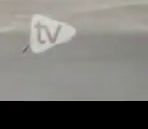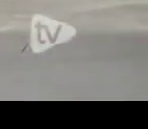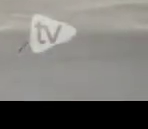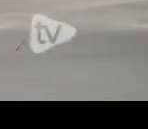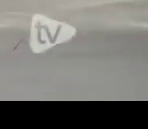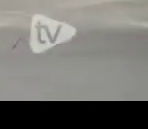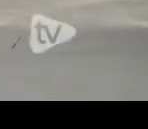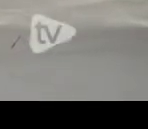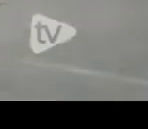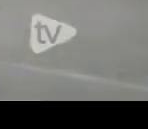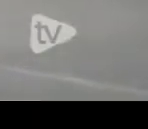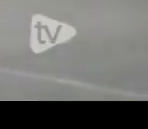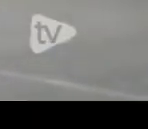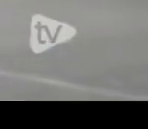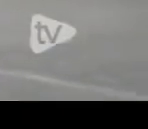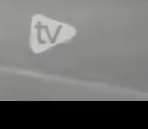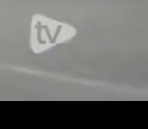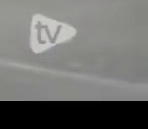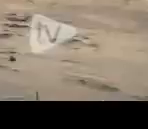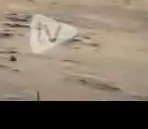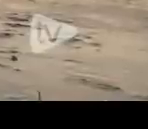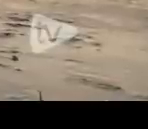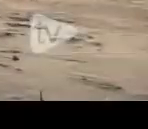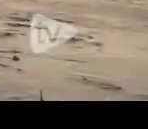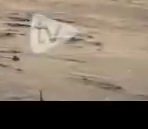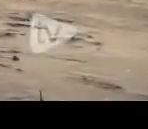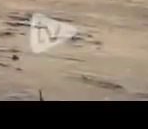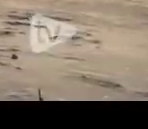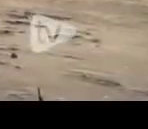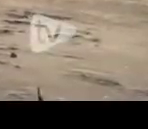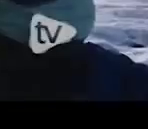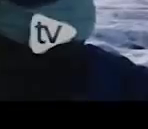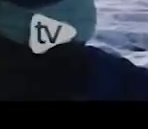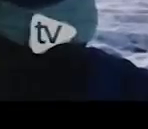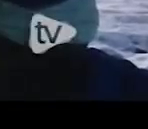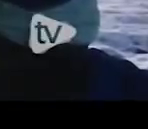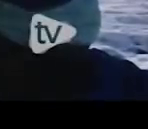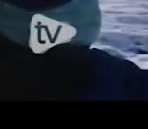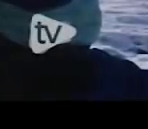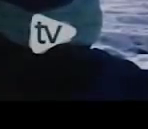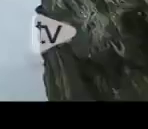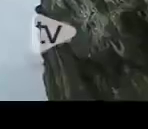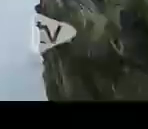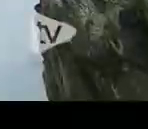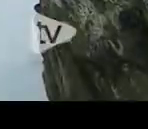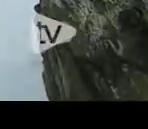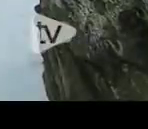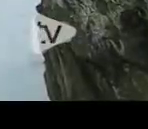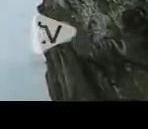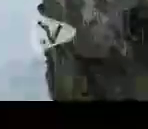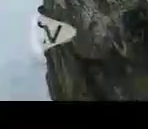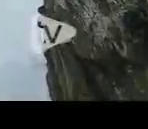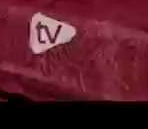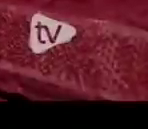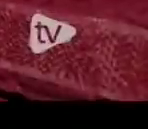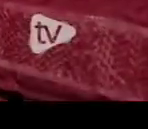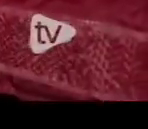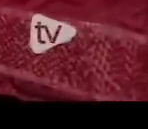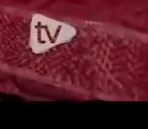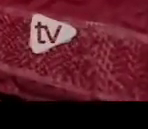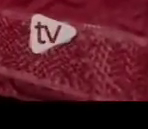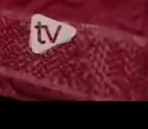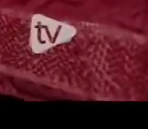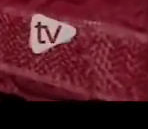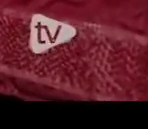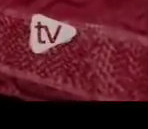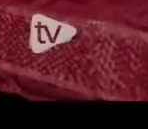lugar, en la arista norte del Everest. Y aquí estoy, en este mismo campamento, con el corazón en la mano, los pulmones que explotan